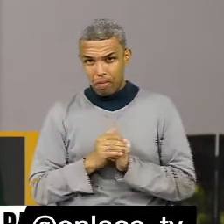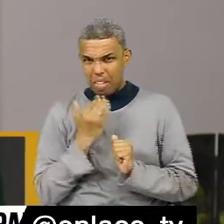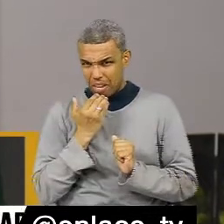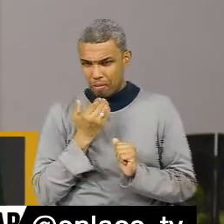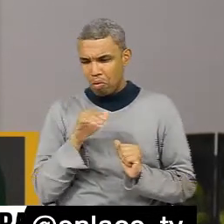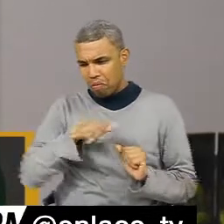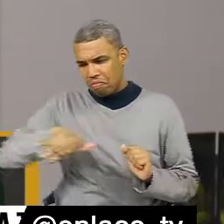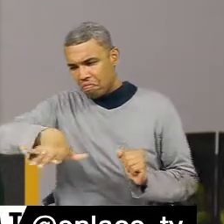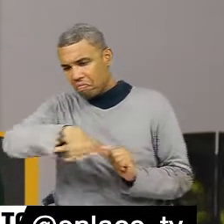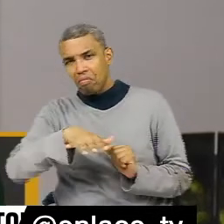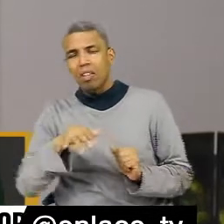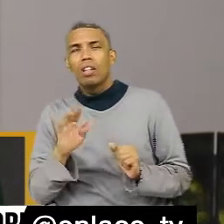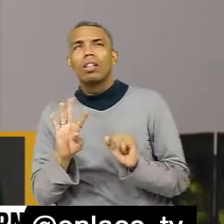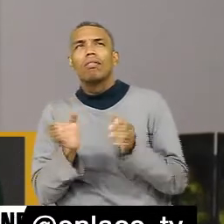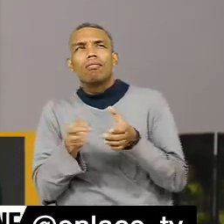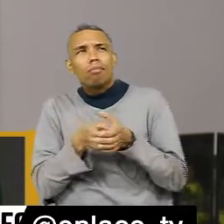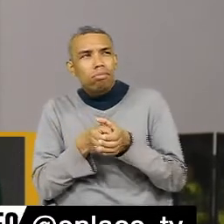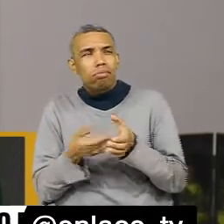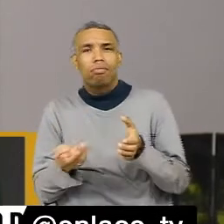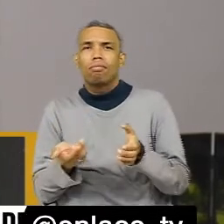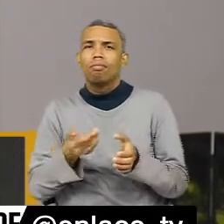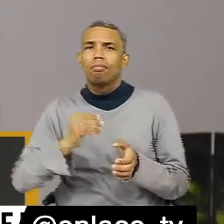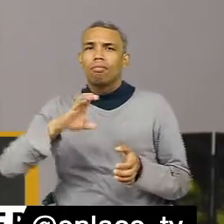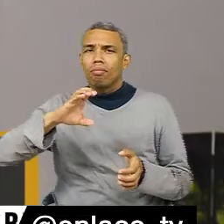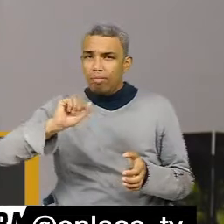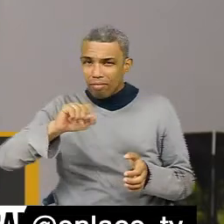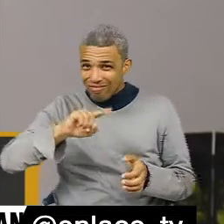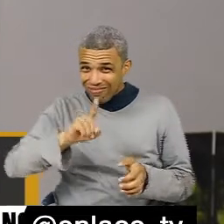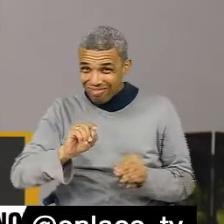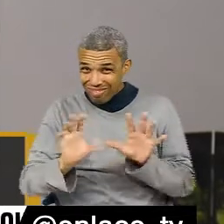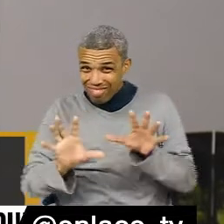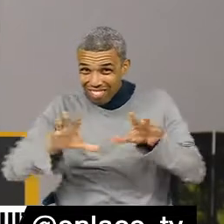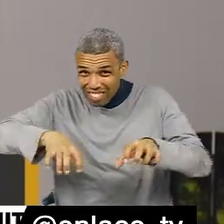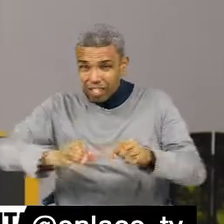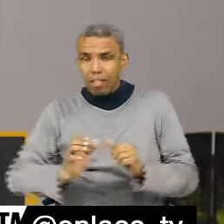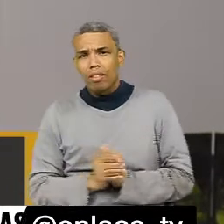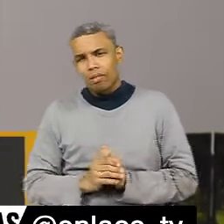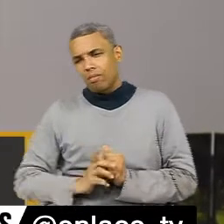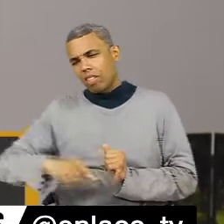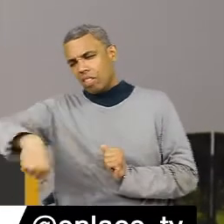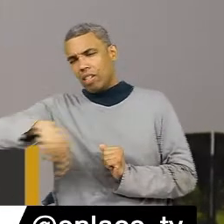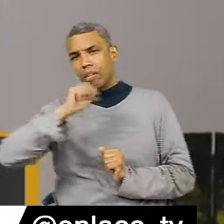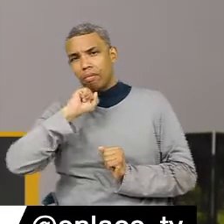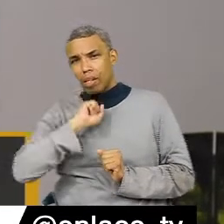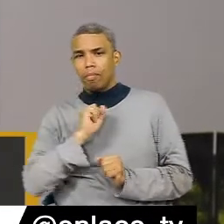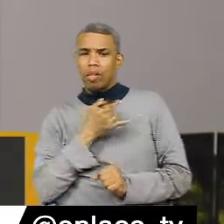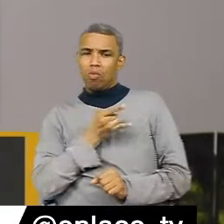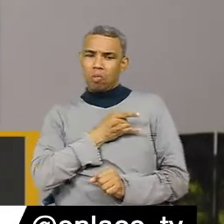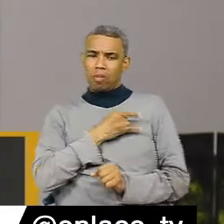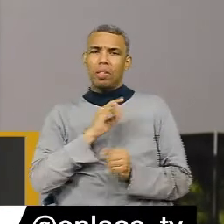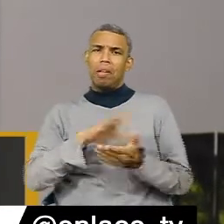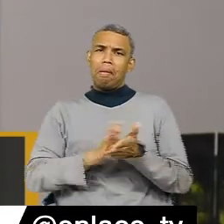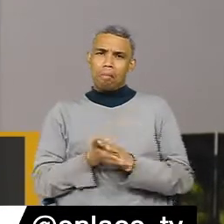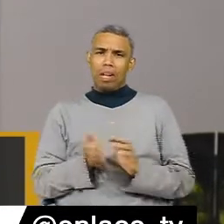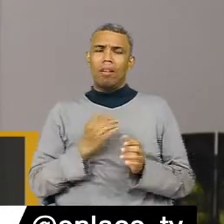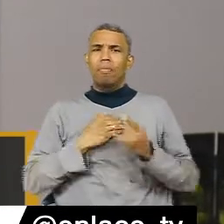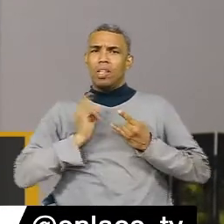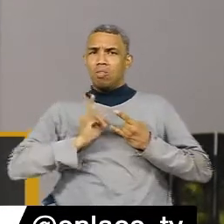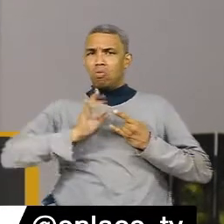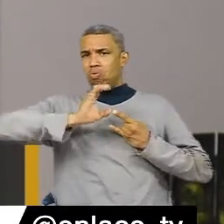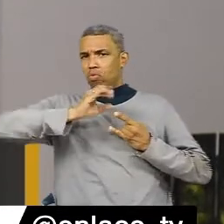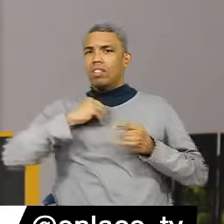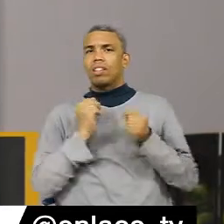UPB, contamos con la Corporación Autónoma Regional de Santander. A nivel local contamos con la Universidad de La Paz, la UCC, el